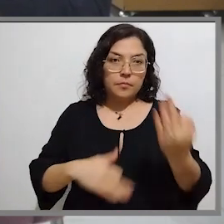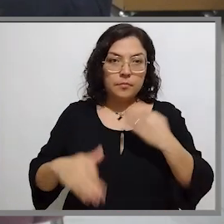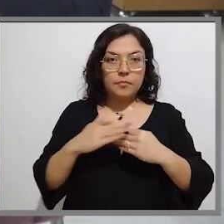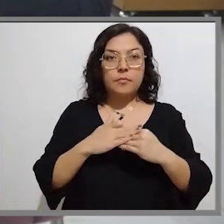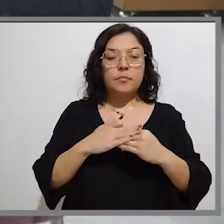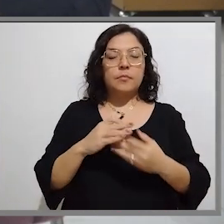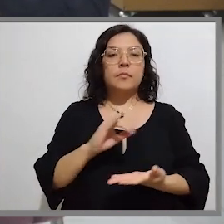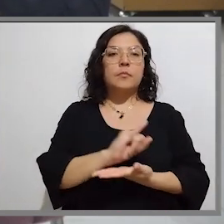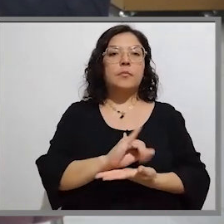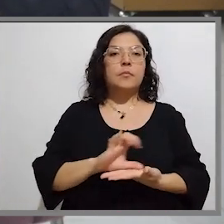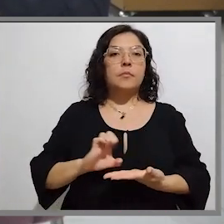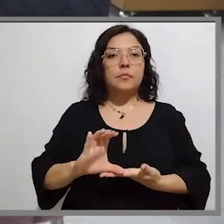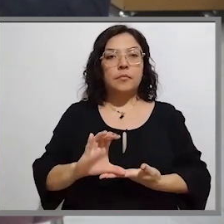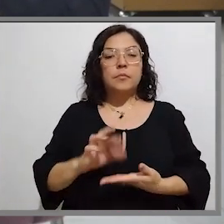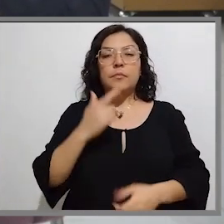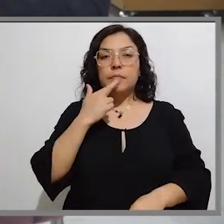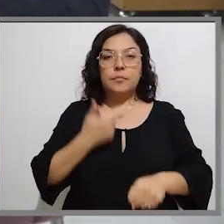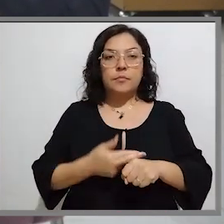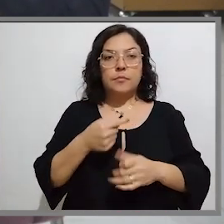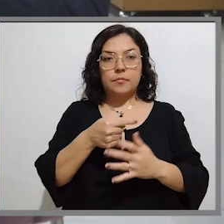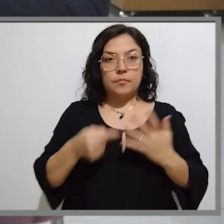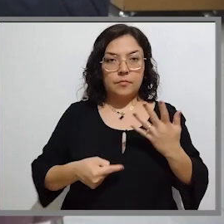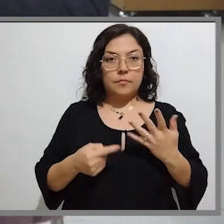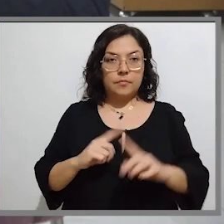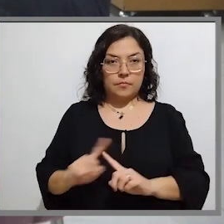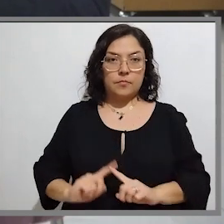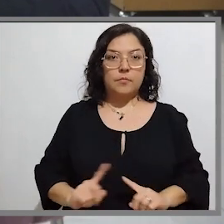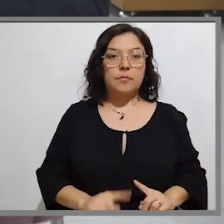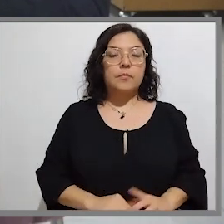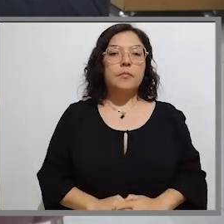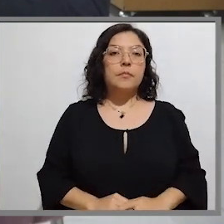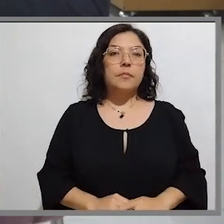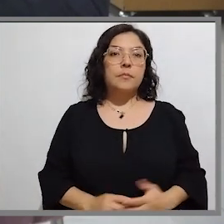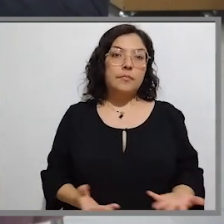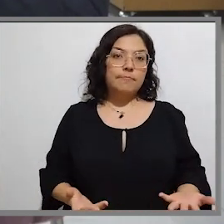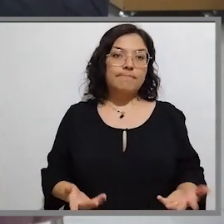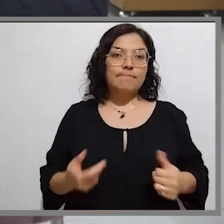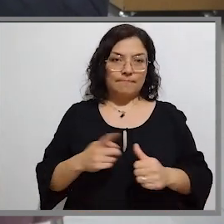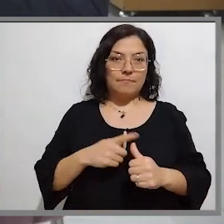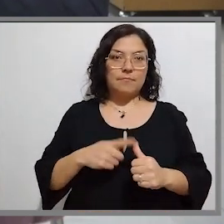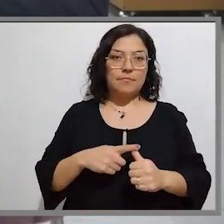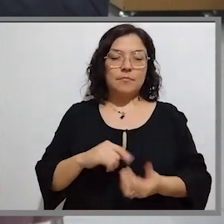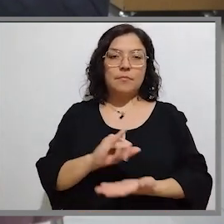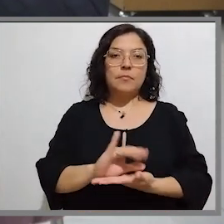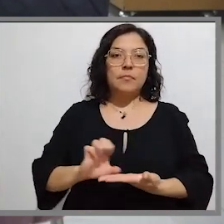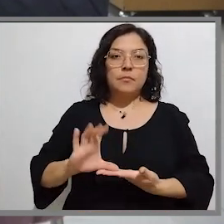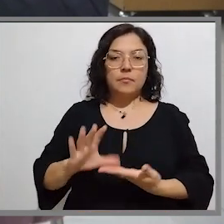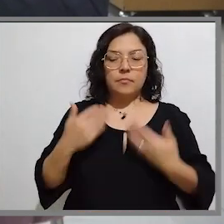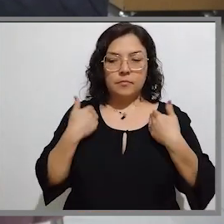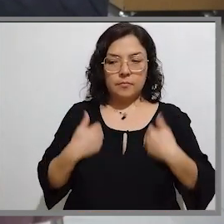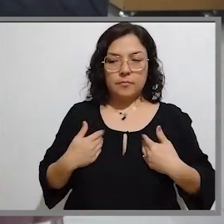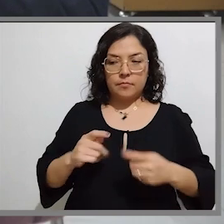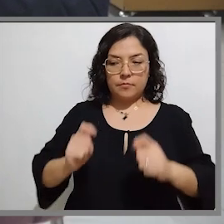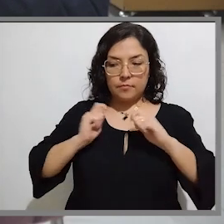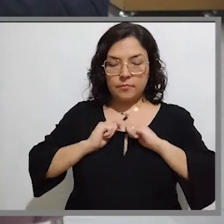estado realiza el organismo público local electoral de Coahuila. En primer lugar, quiero agradecer a nombre del Instituto Electoral